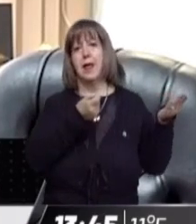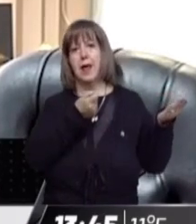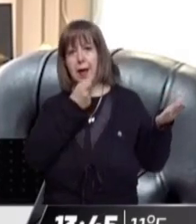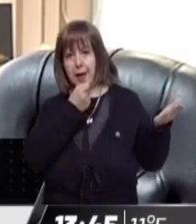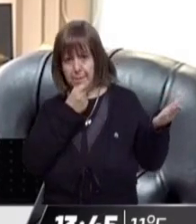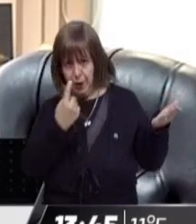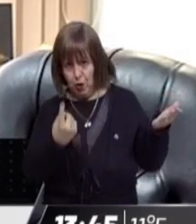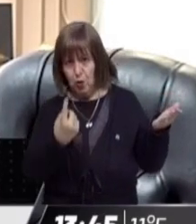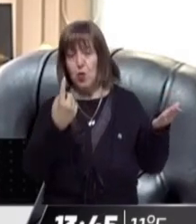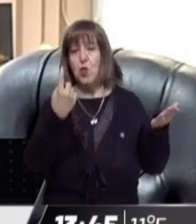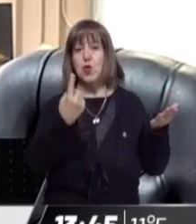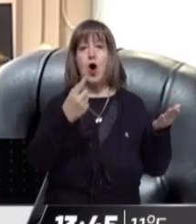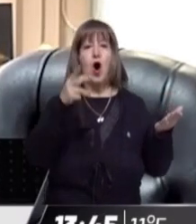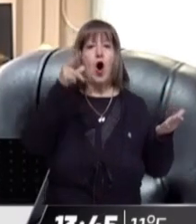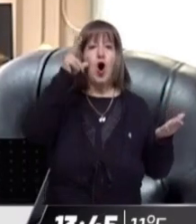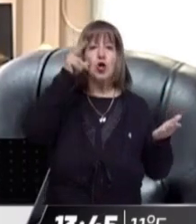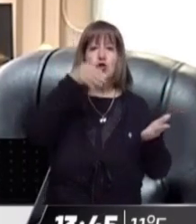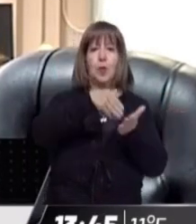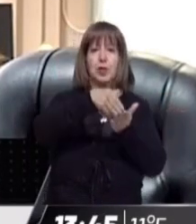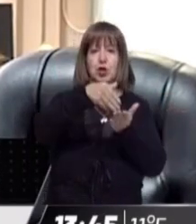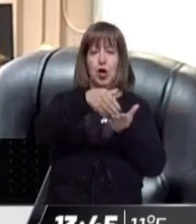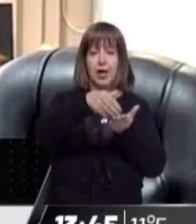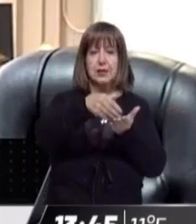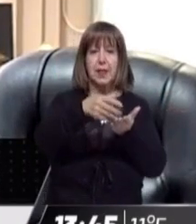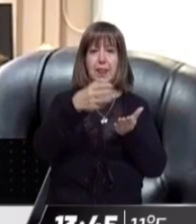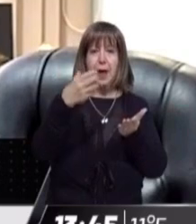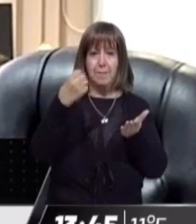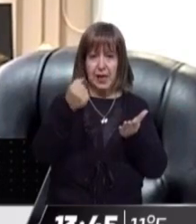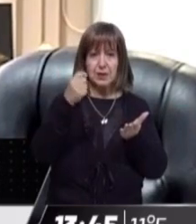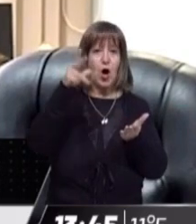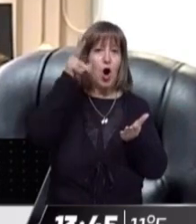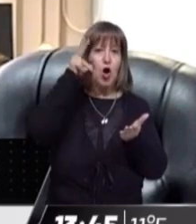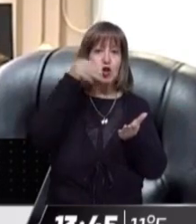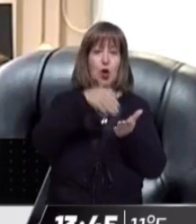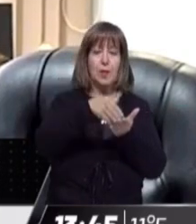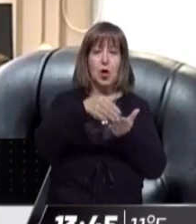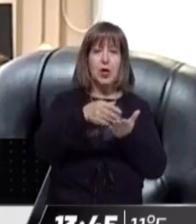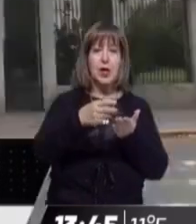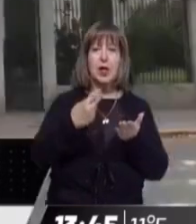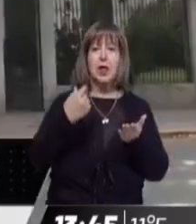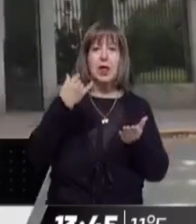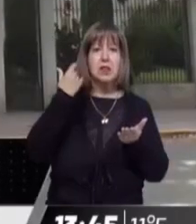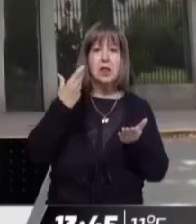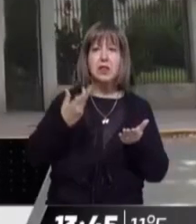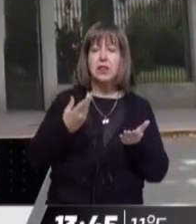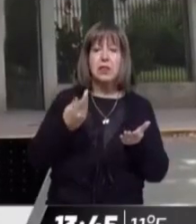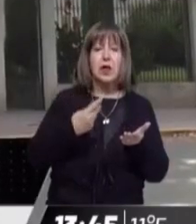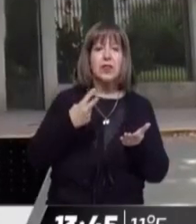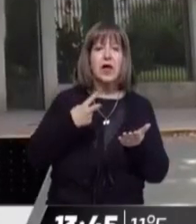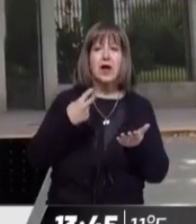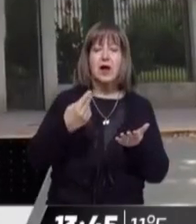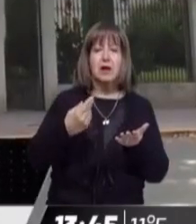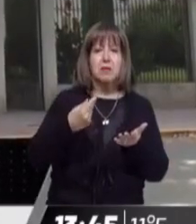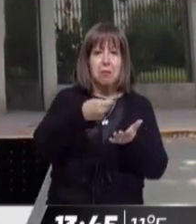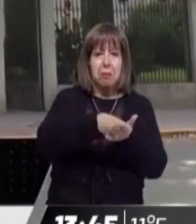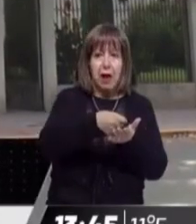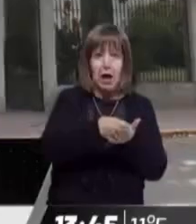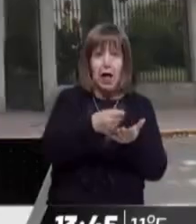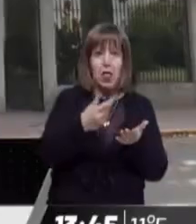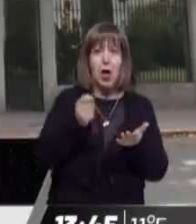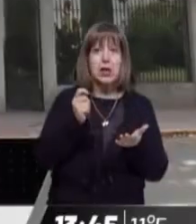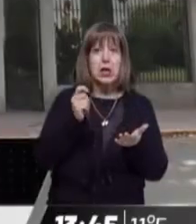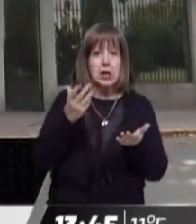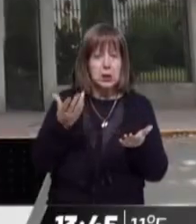para poner un ejemplo 8 millones de pesos que no han sido de viáticos que no han sido rendidos subsidios que no han sido en